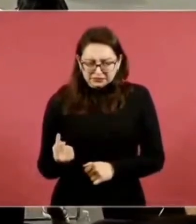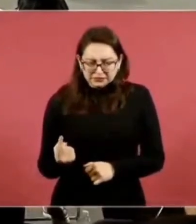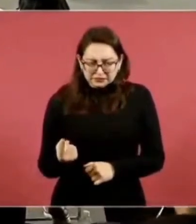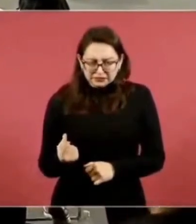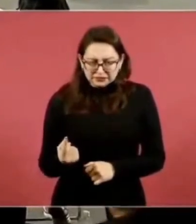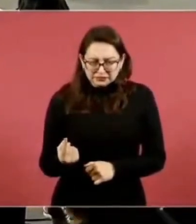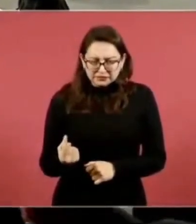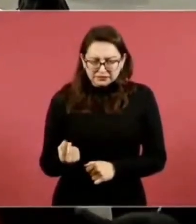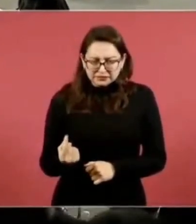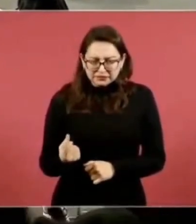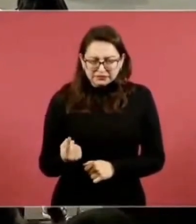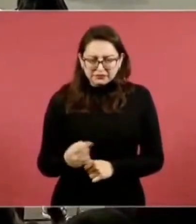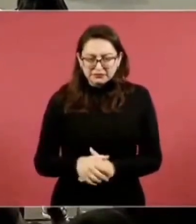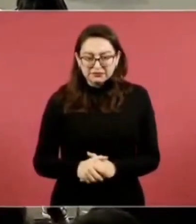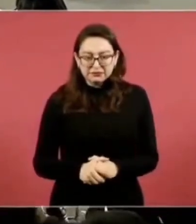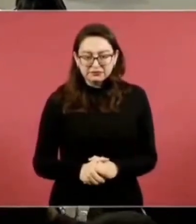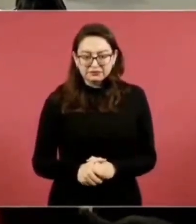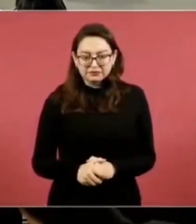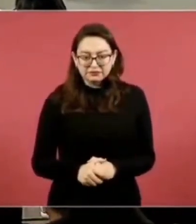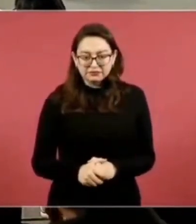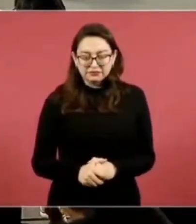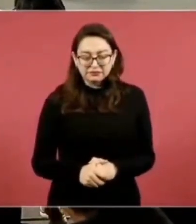Mira